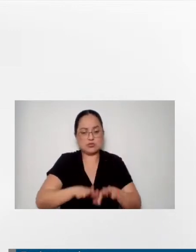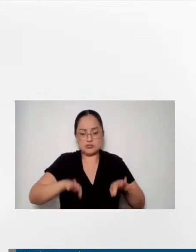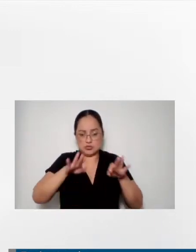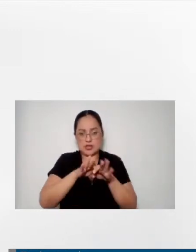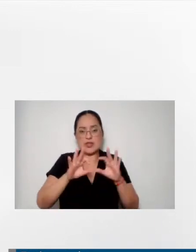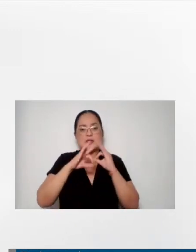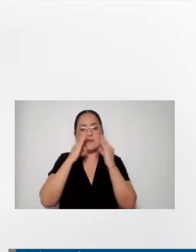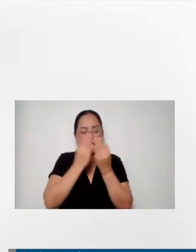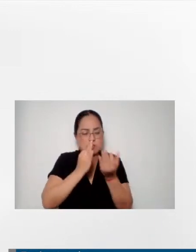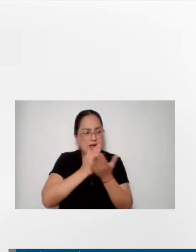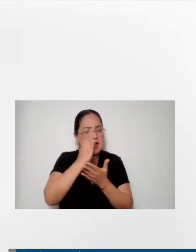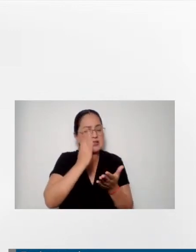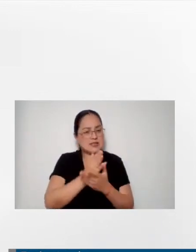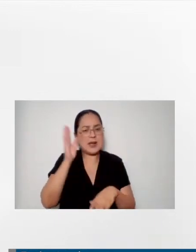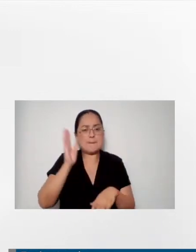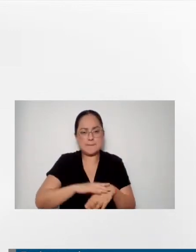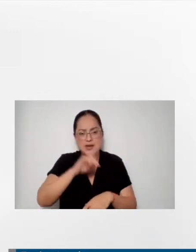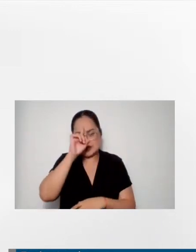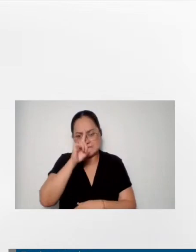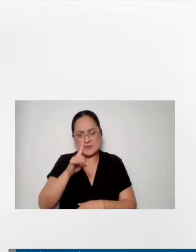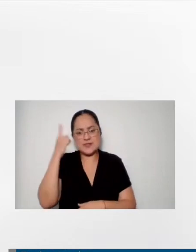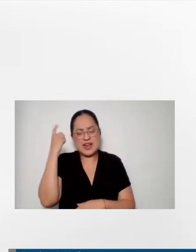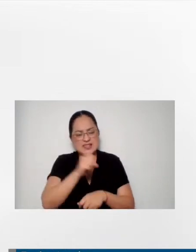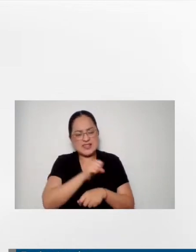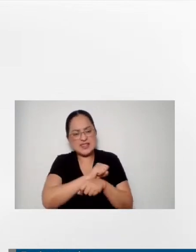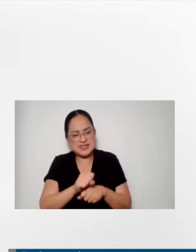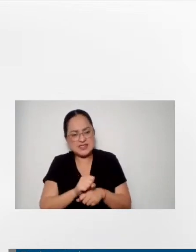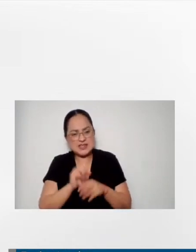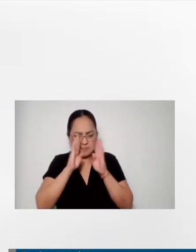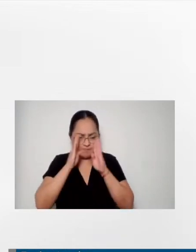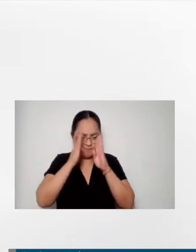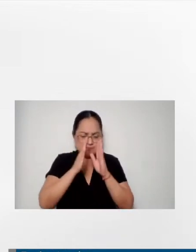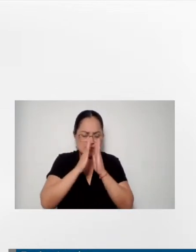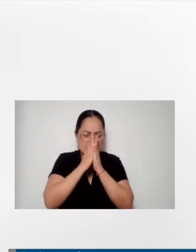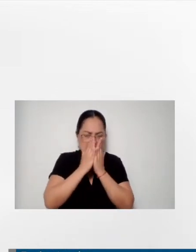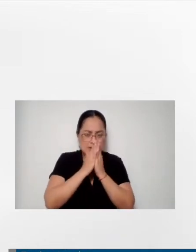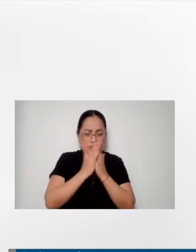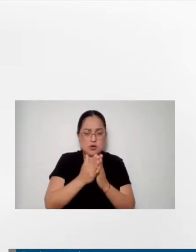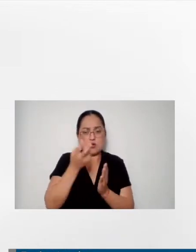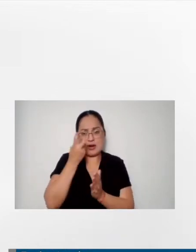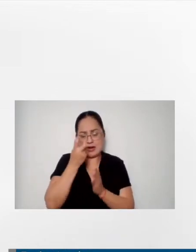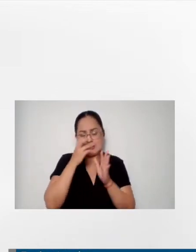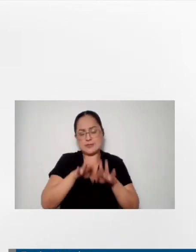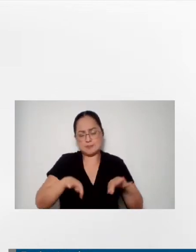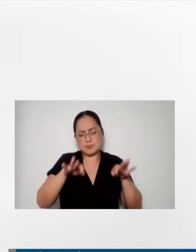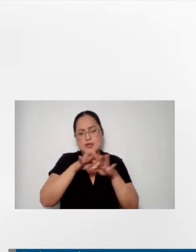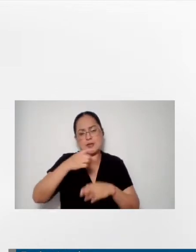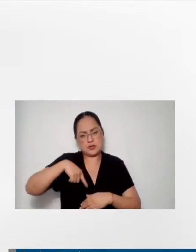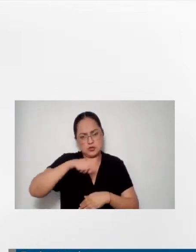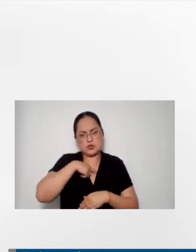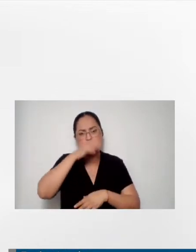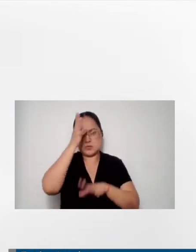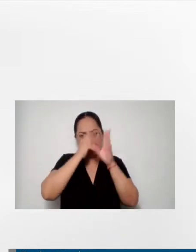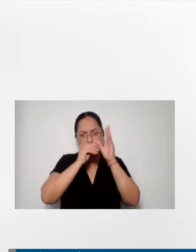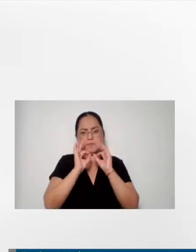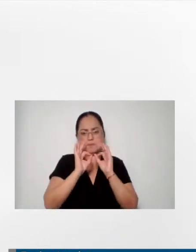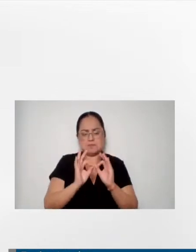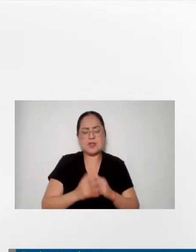accesible, amigable, donde uno le invierte menos tiempo y aún así se acerca a la jurisprudencia, ¿no?